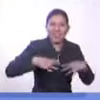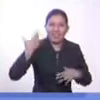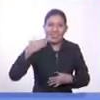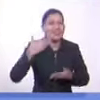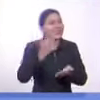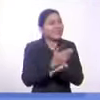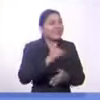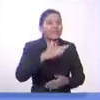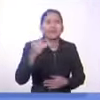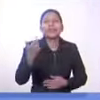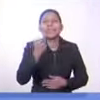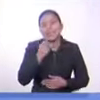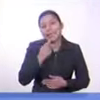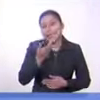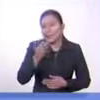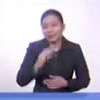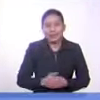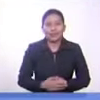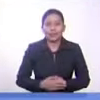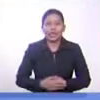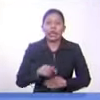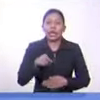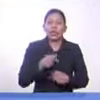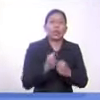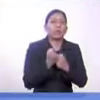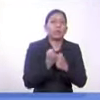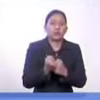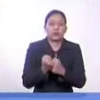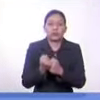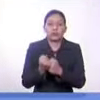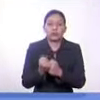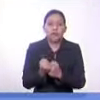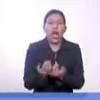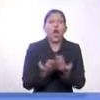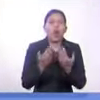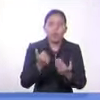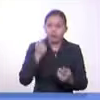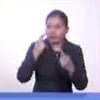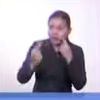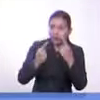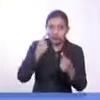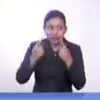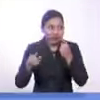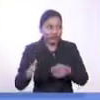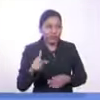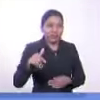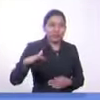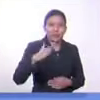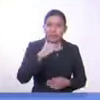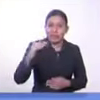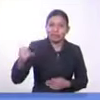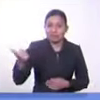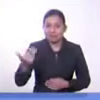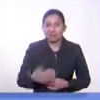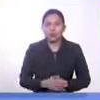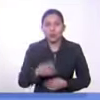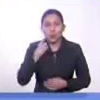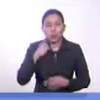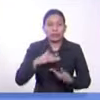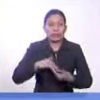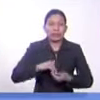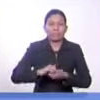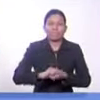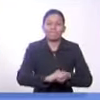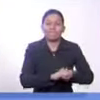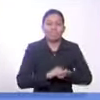al país. Esto ha ayudado a dinamizar el turismo nacional, pero sobre todo a mantener el vínculo con